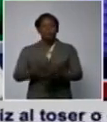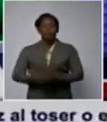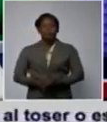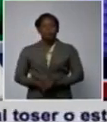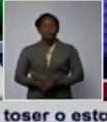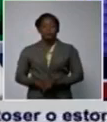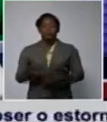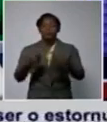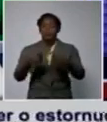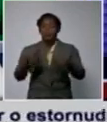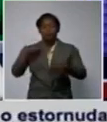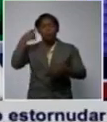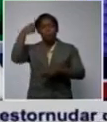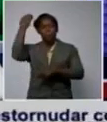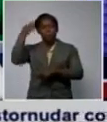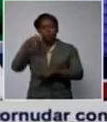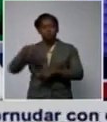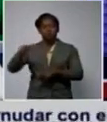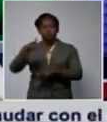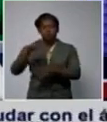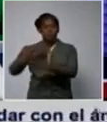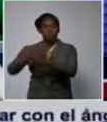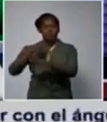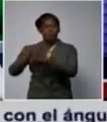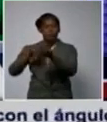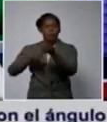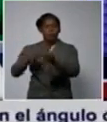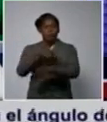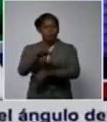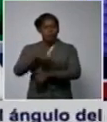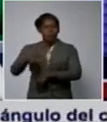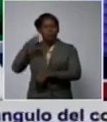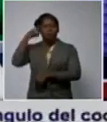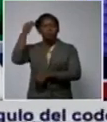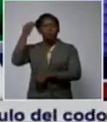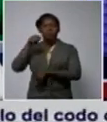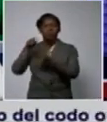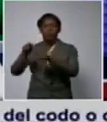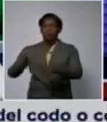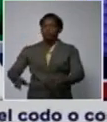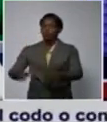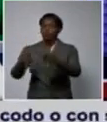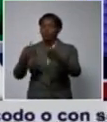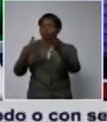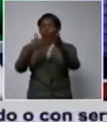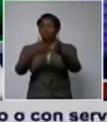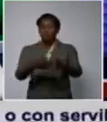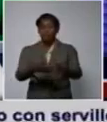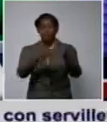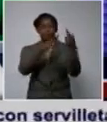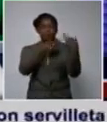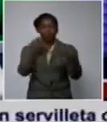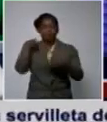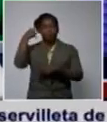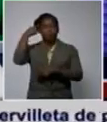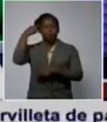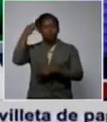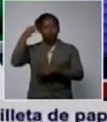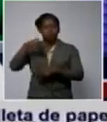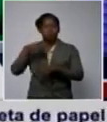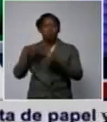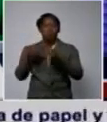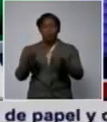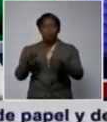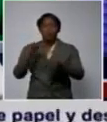tengo que los santiagueros lograremos que se controle la pandemia